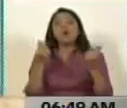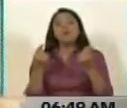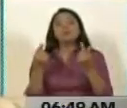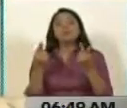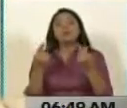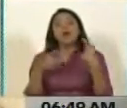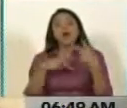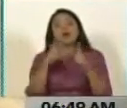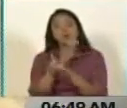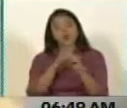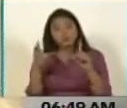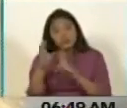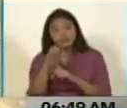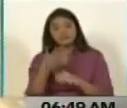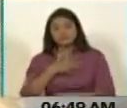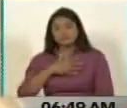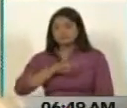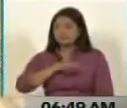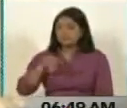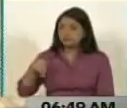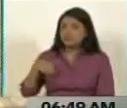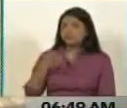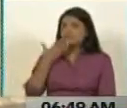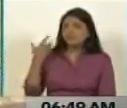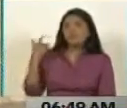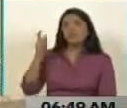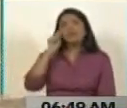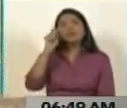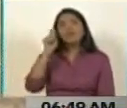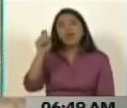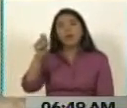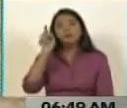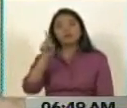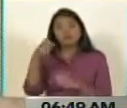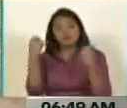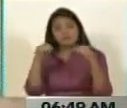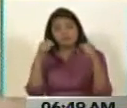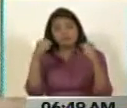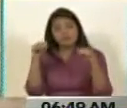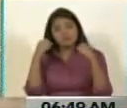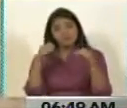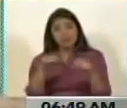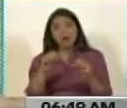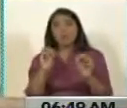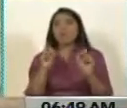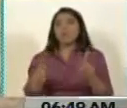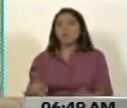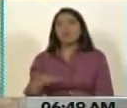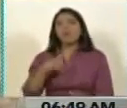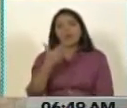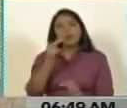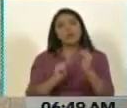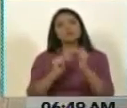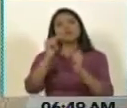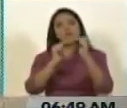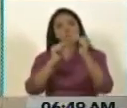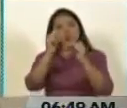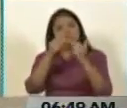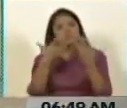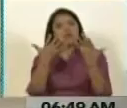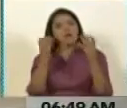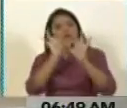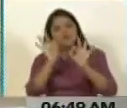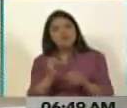que nosotros ponderábamos desde el punto de vista teórico y también desde el punto de vista práctico, era la posibilidad de construir un